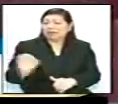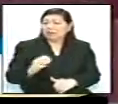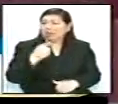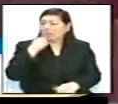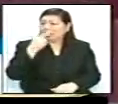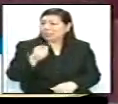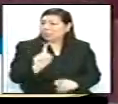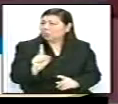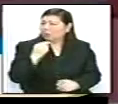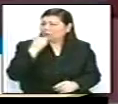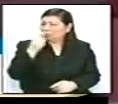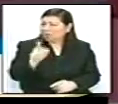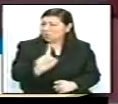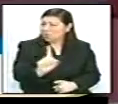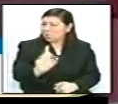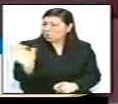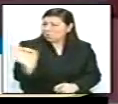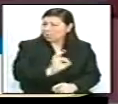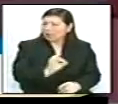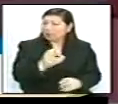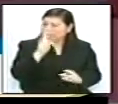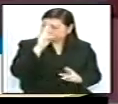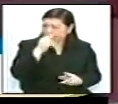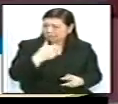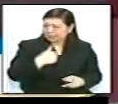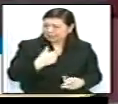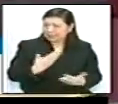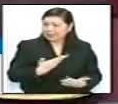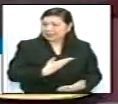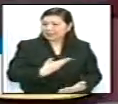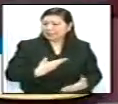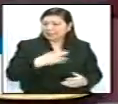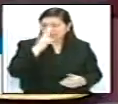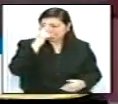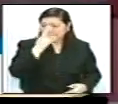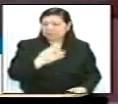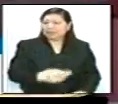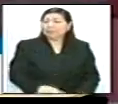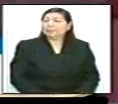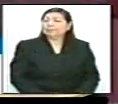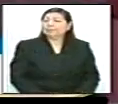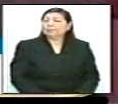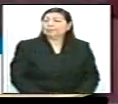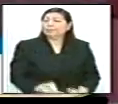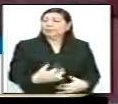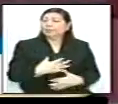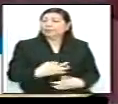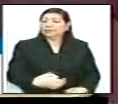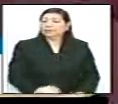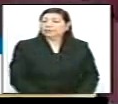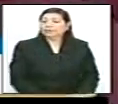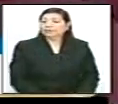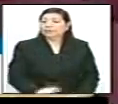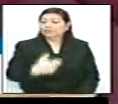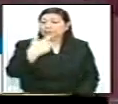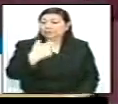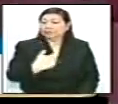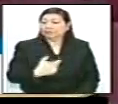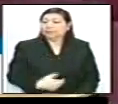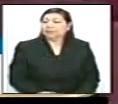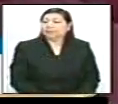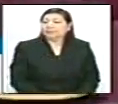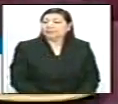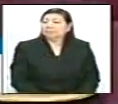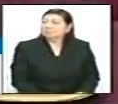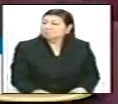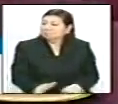Yo nunca he sido grosera con usted. Le pido que no lo sea conmigo a través de la presidencia. Entonces, acá hay intereses personales y partidarios